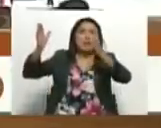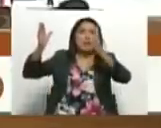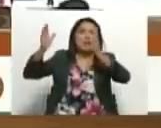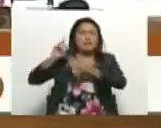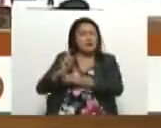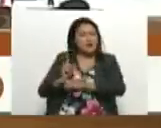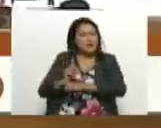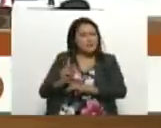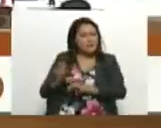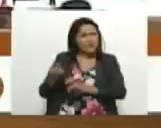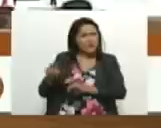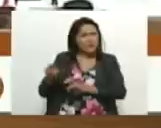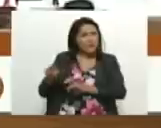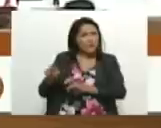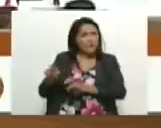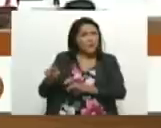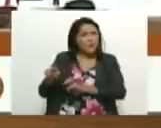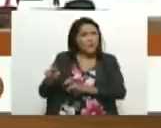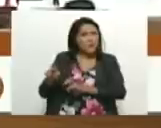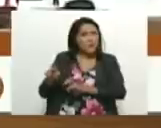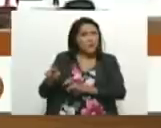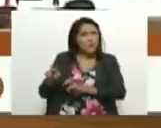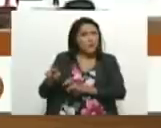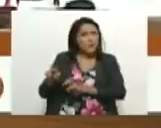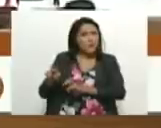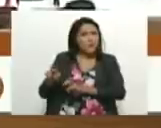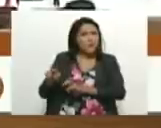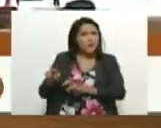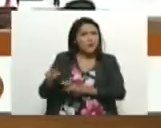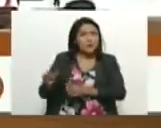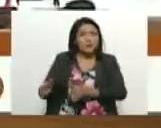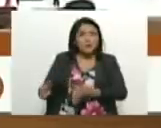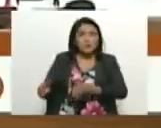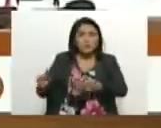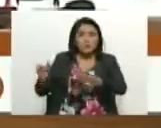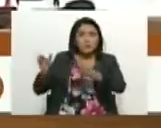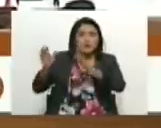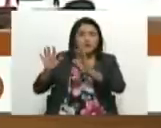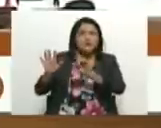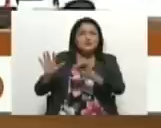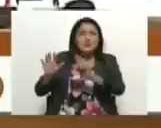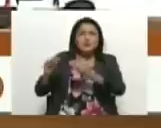crecieron, se fortalecieron. De 6 pisos pasaron a torres.